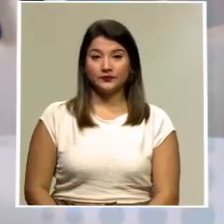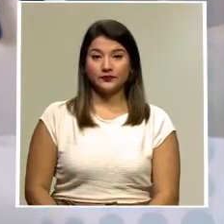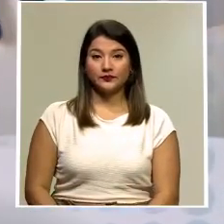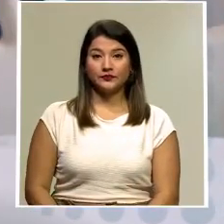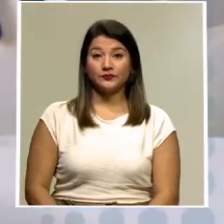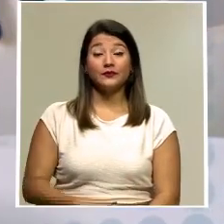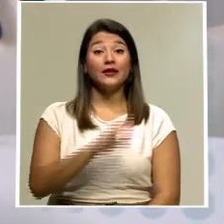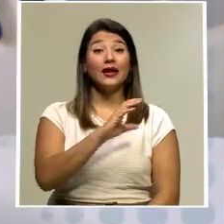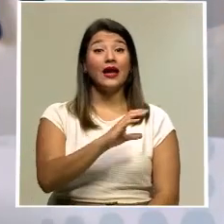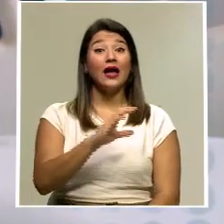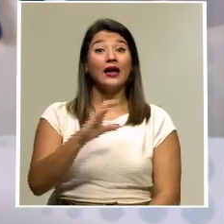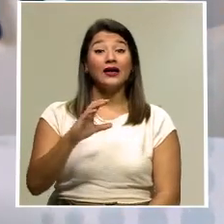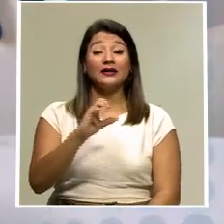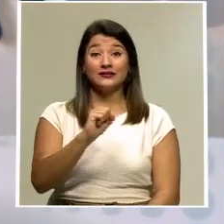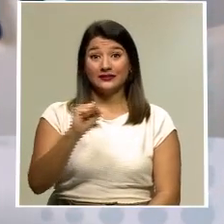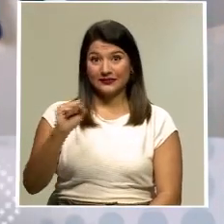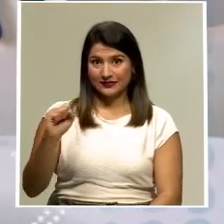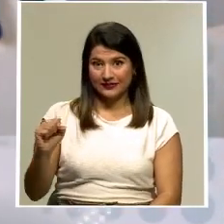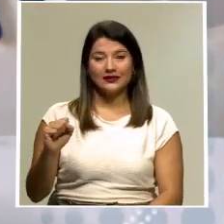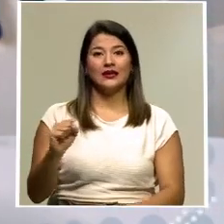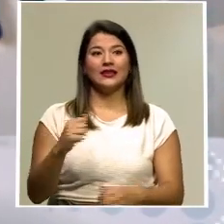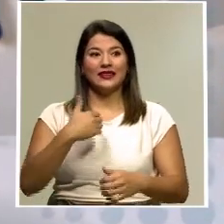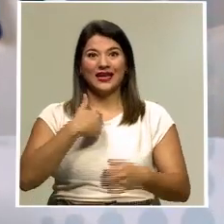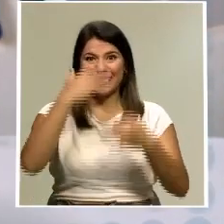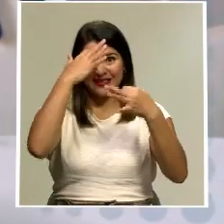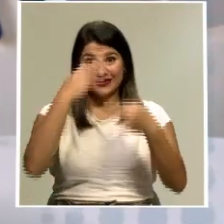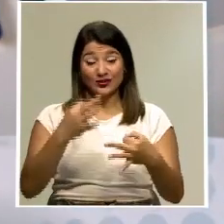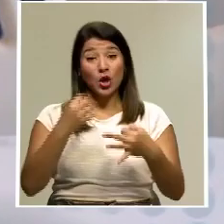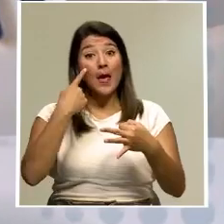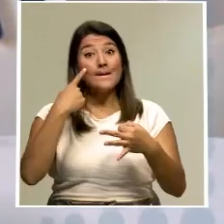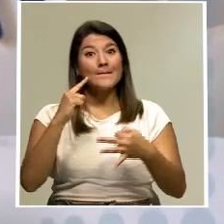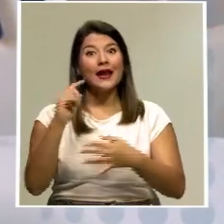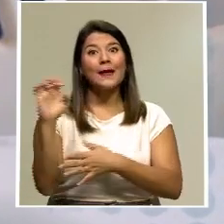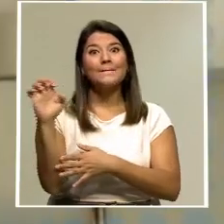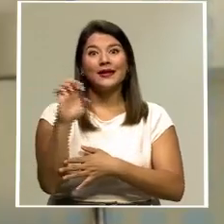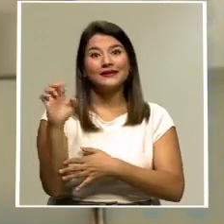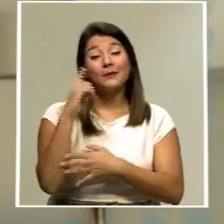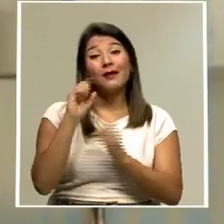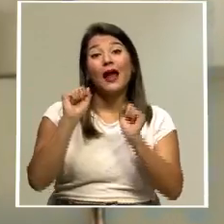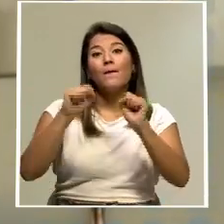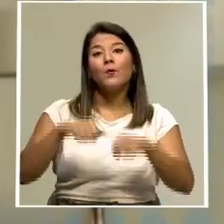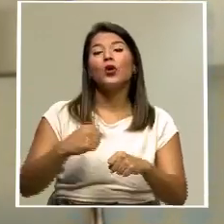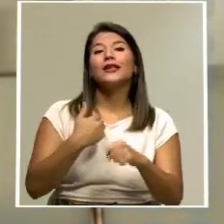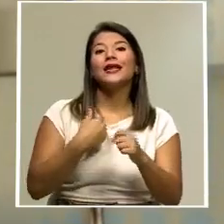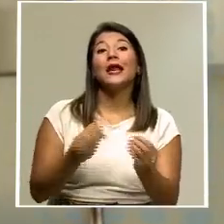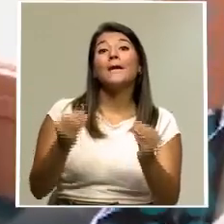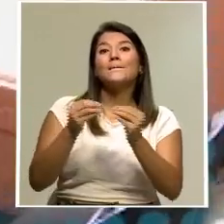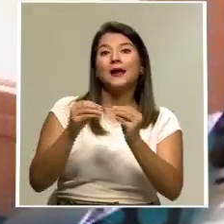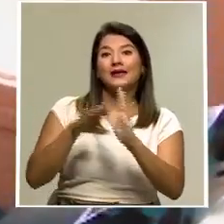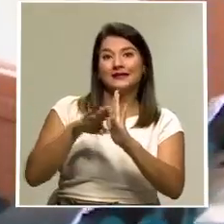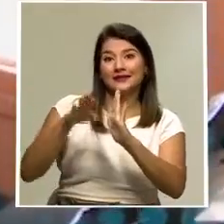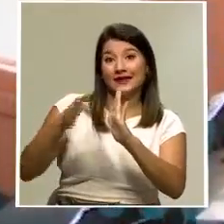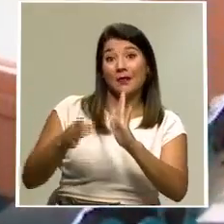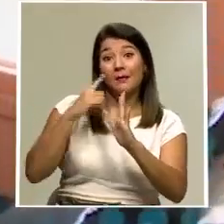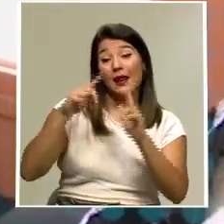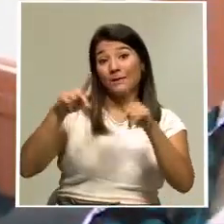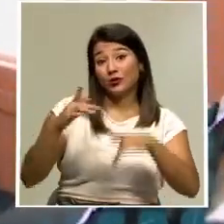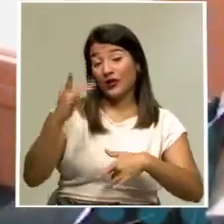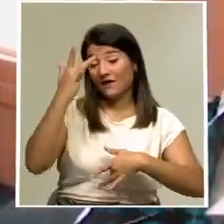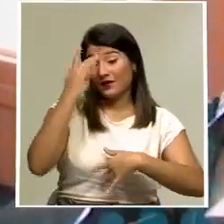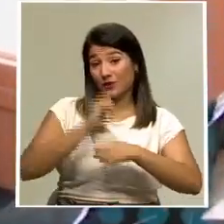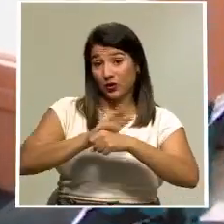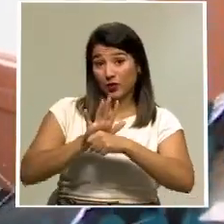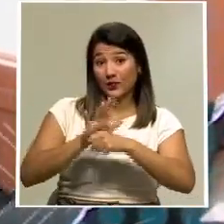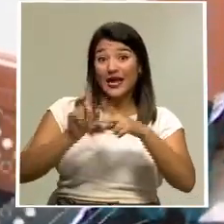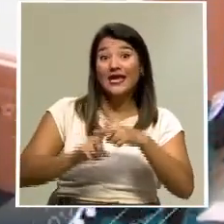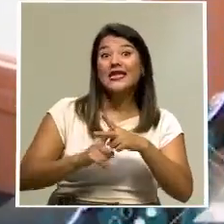La Caja habilitará medidas de emergencia para tener mayor disposición de camas para los pacientes COVID e iniciará vacunación del grupo